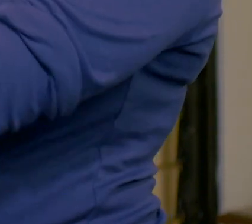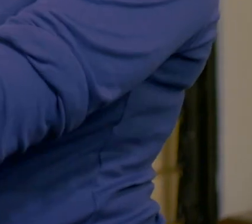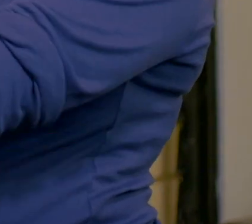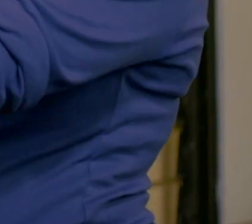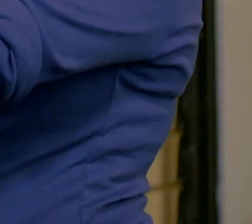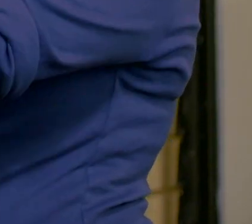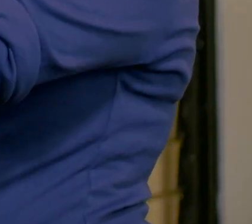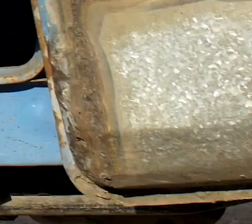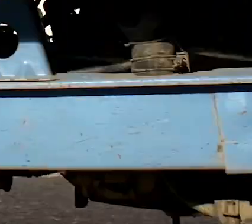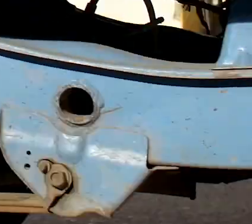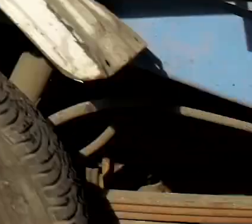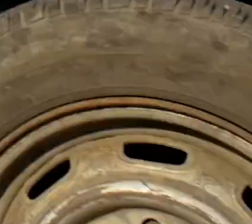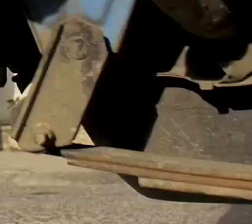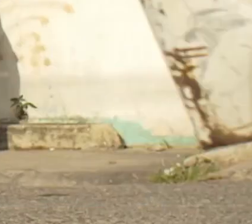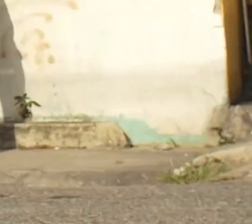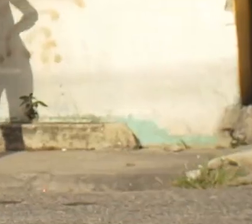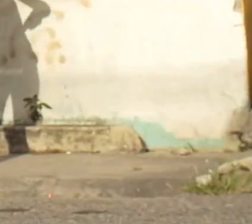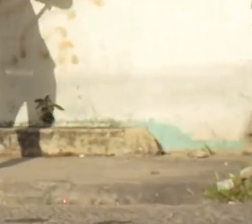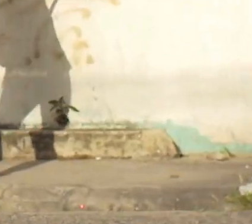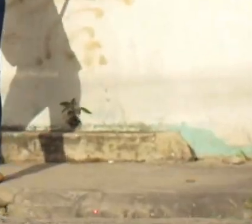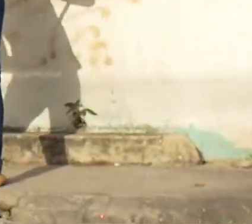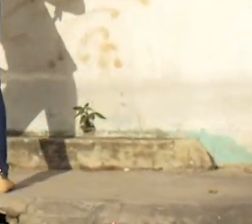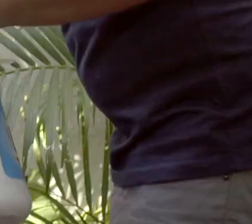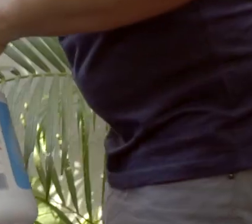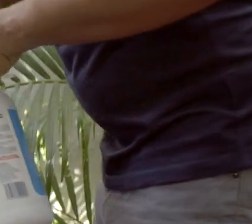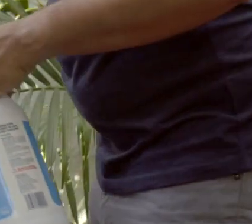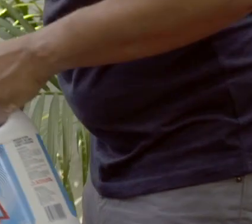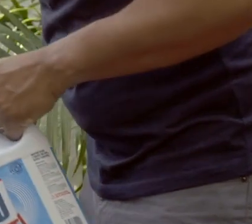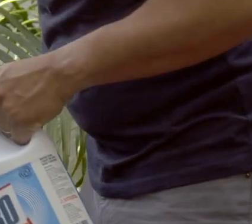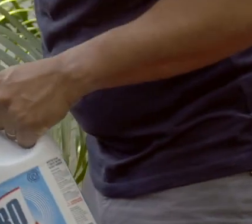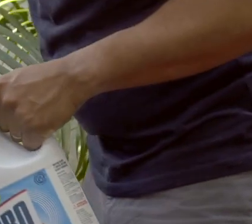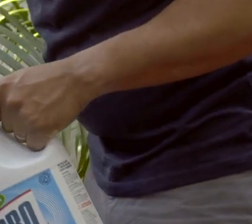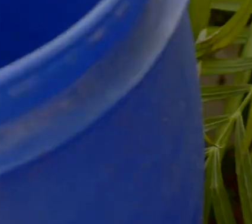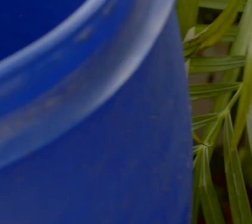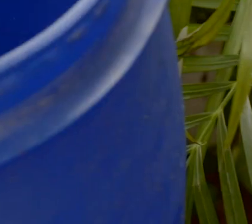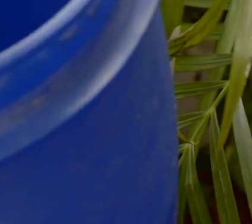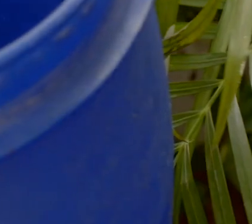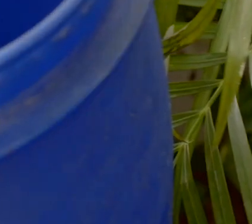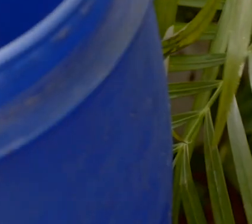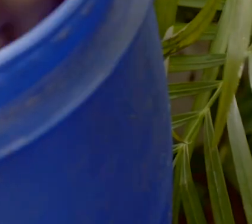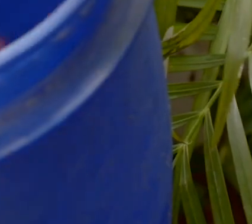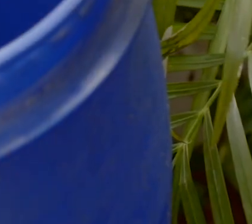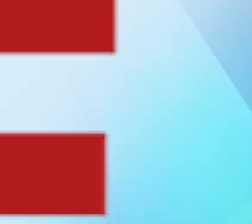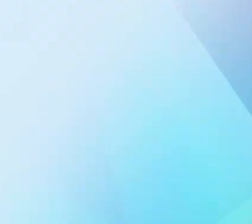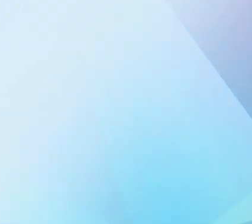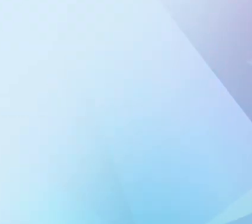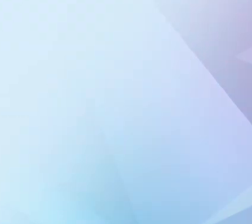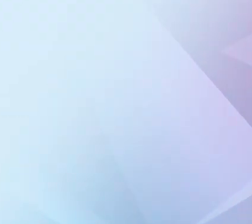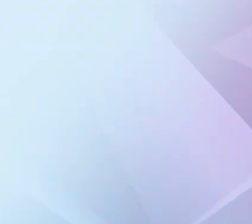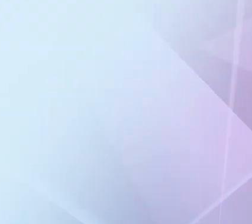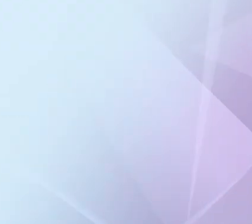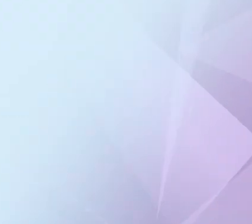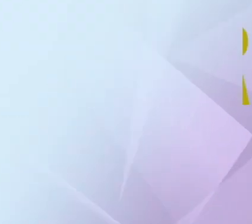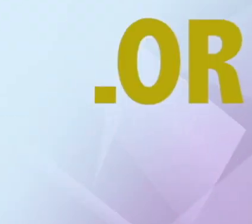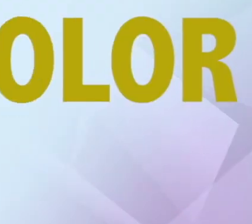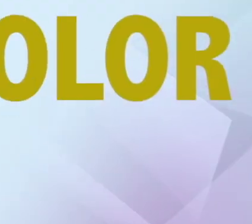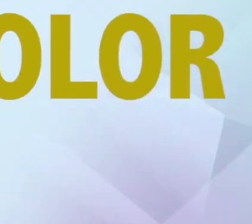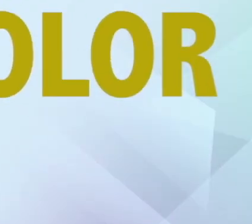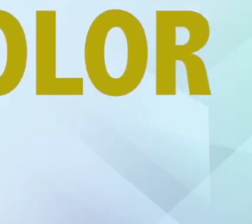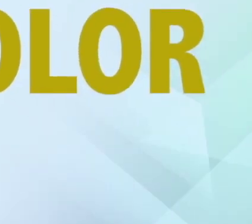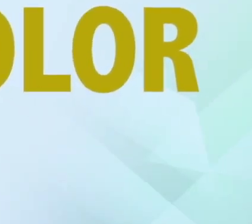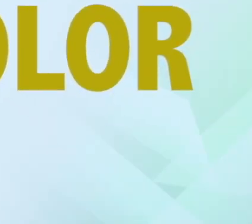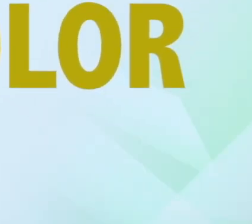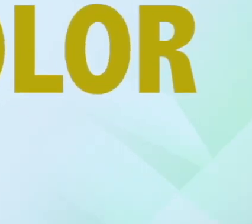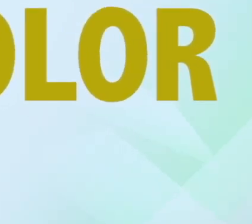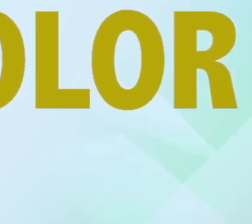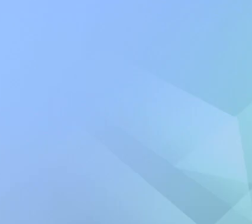posible tu piel y no olvides eliminar todos los criaderos de mosquitos en tu alrededor. En caso de presentar fiebre, sarpullido, dolor